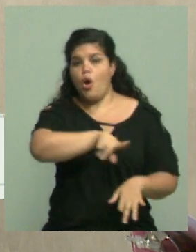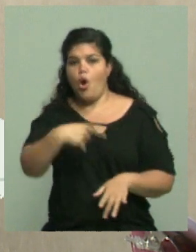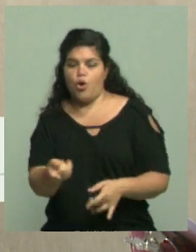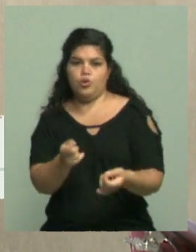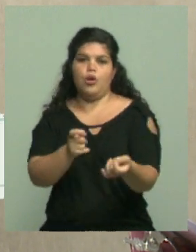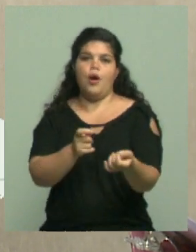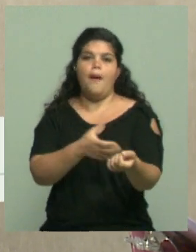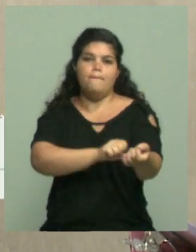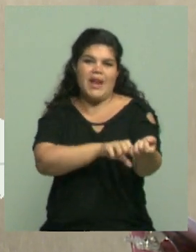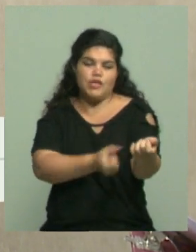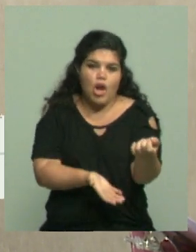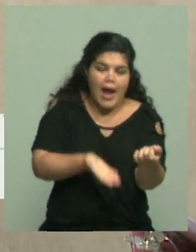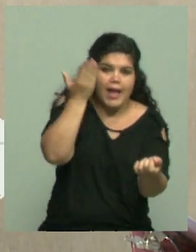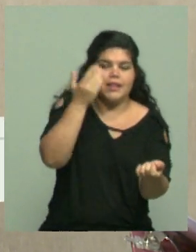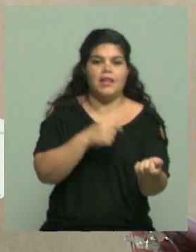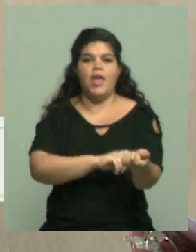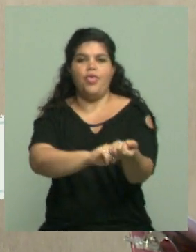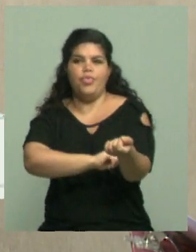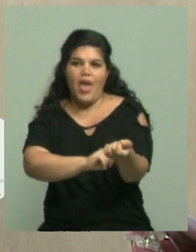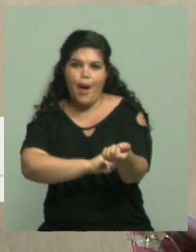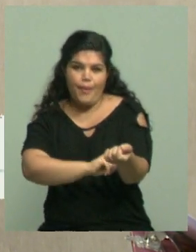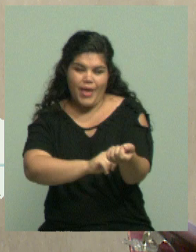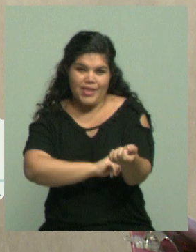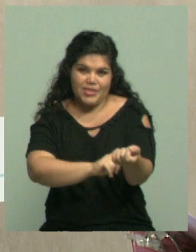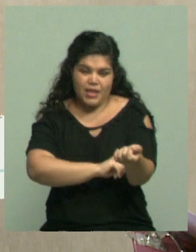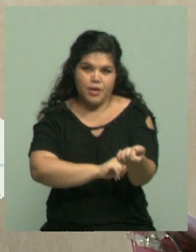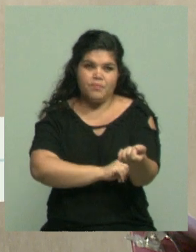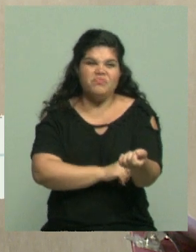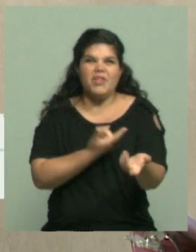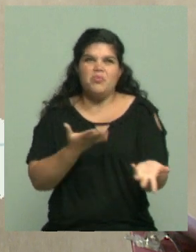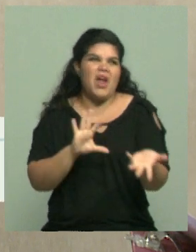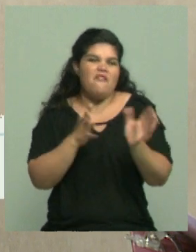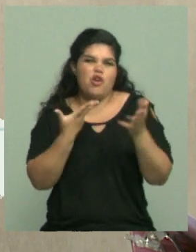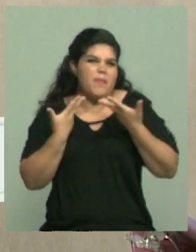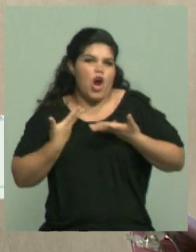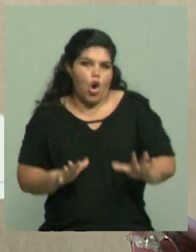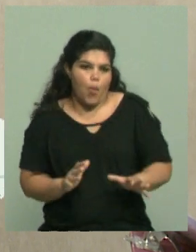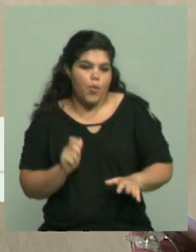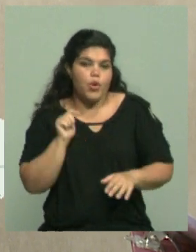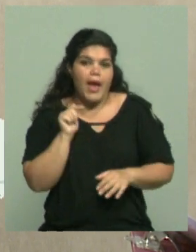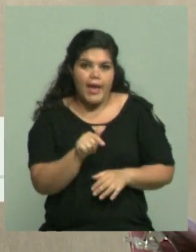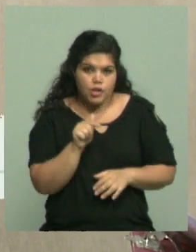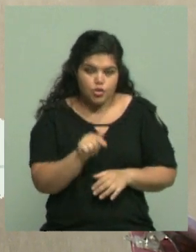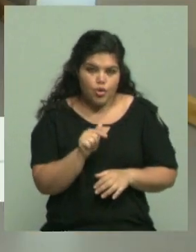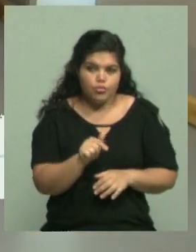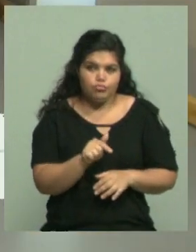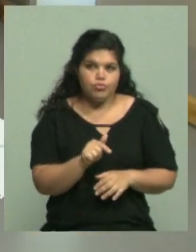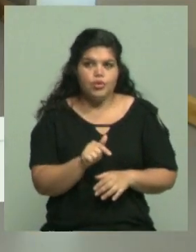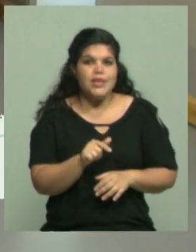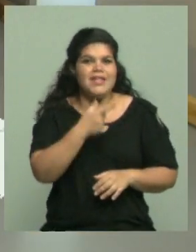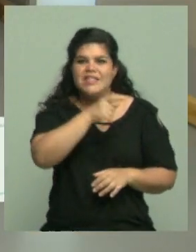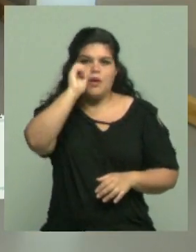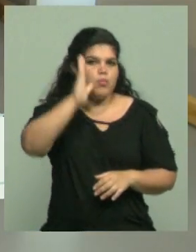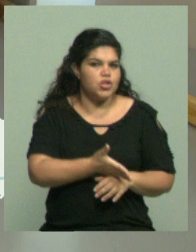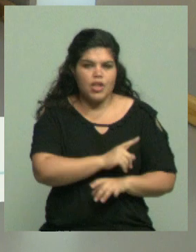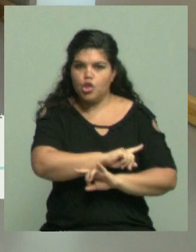hipertensión, o diabetes o algo así, que son más comunes, por así decirlo, que tienen este impacto de no estar al 100% y que